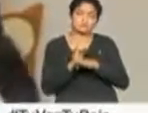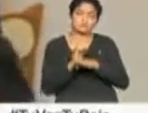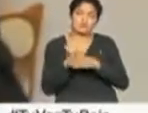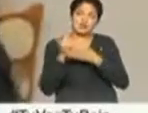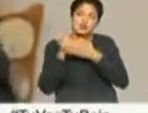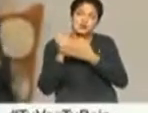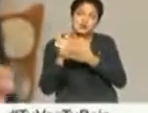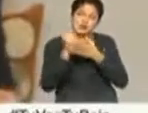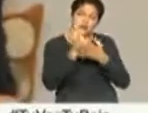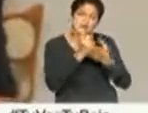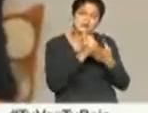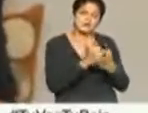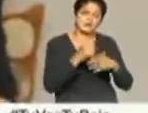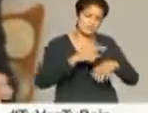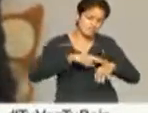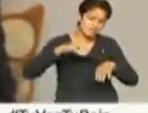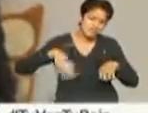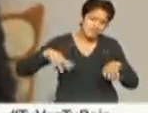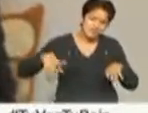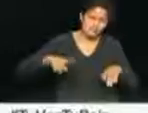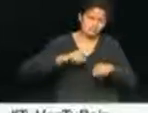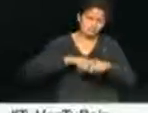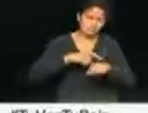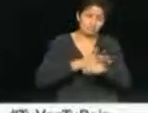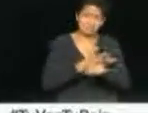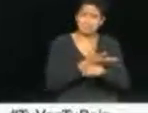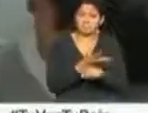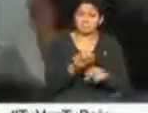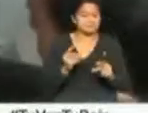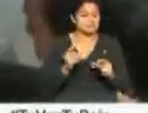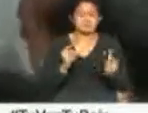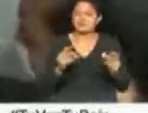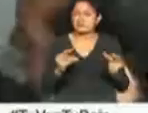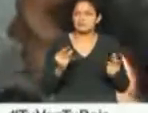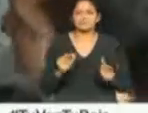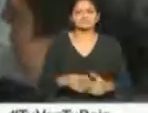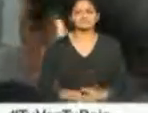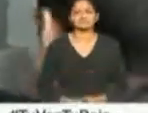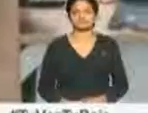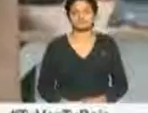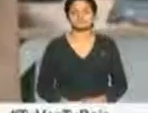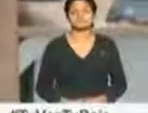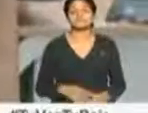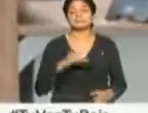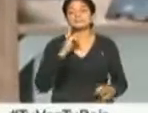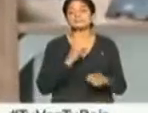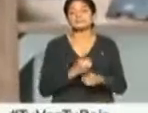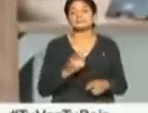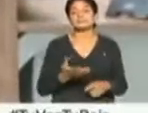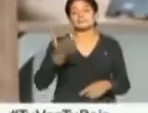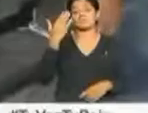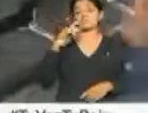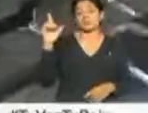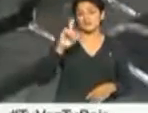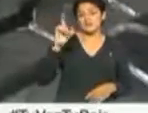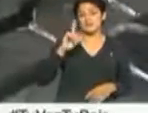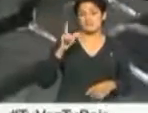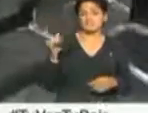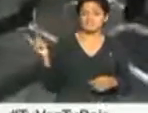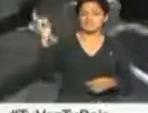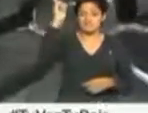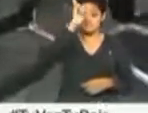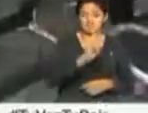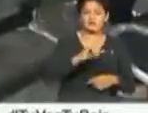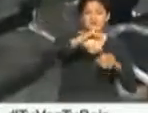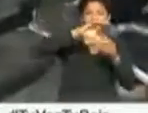eliminar el retraso procesal. Desde el lunes pasado, Caldas preside en Quito el 56º periodo extraordinario